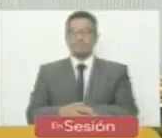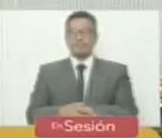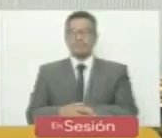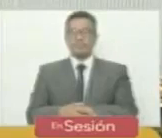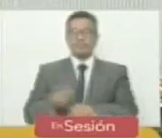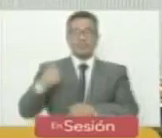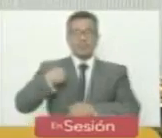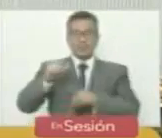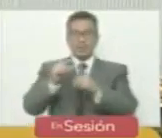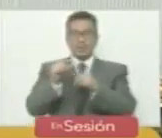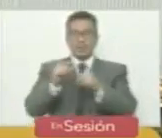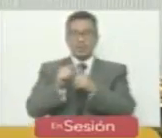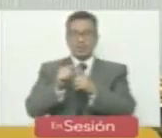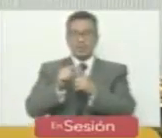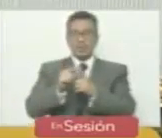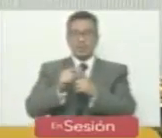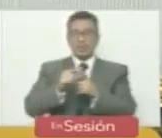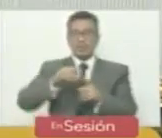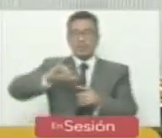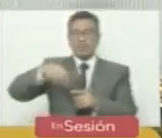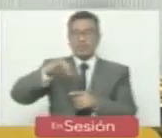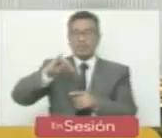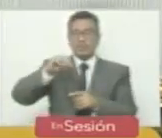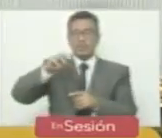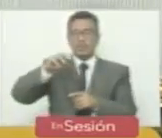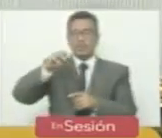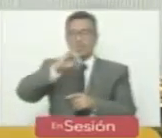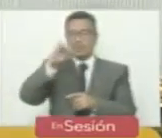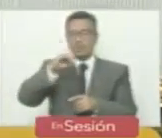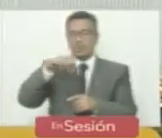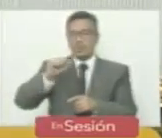Tiene la palabra la diputada Gisela Tobar.